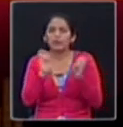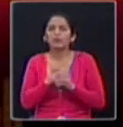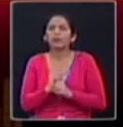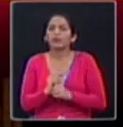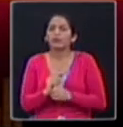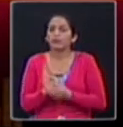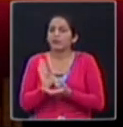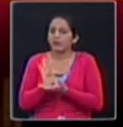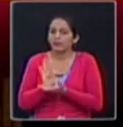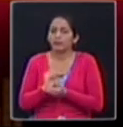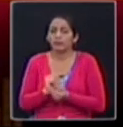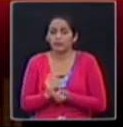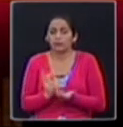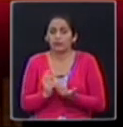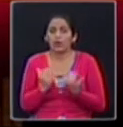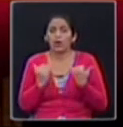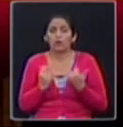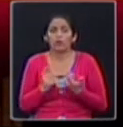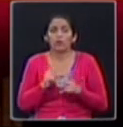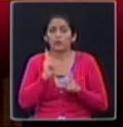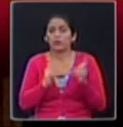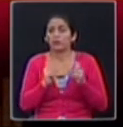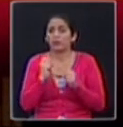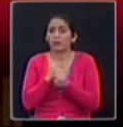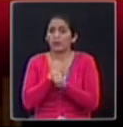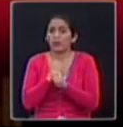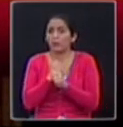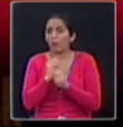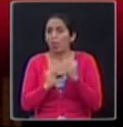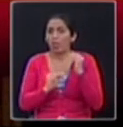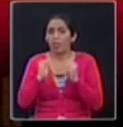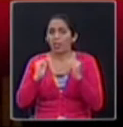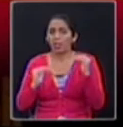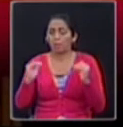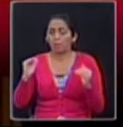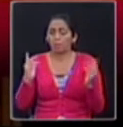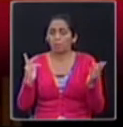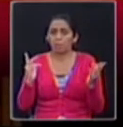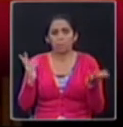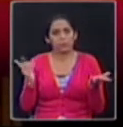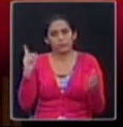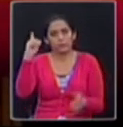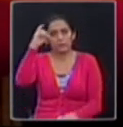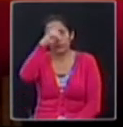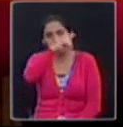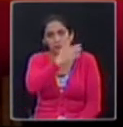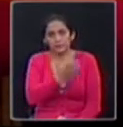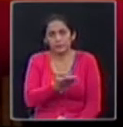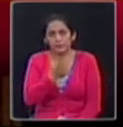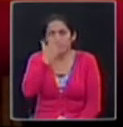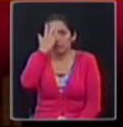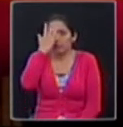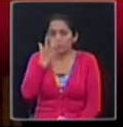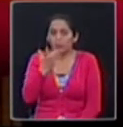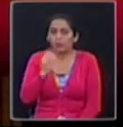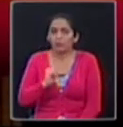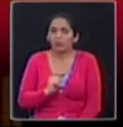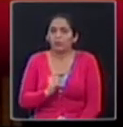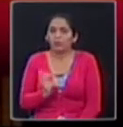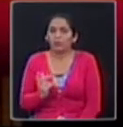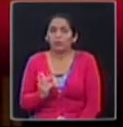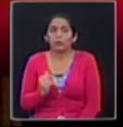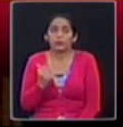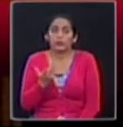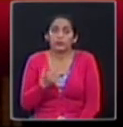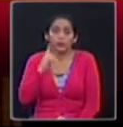la desigualdad también hay que establecerla, de que se reconoce el hecho de que se pague las deudas que el Estado le debe